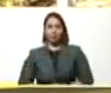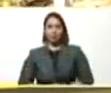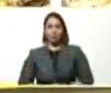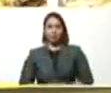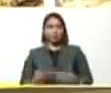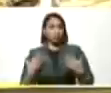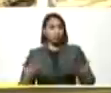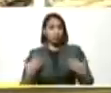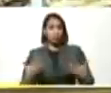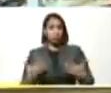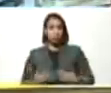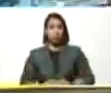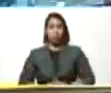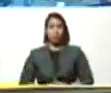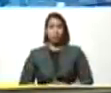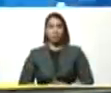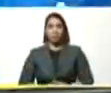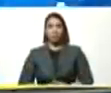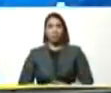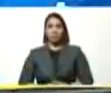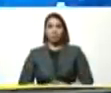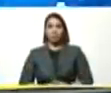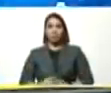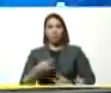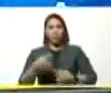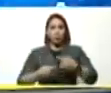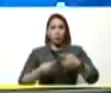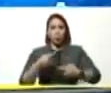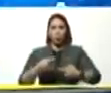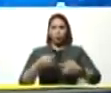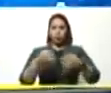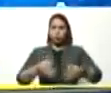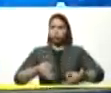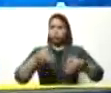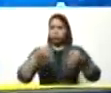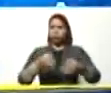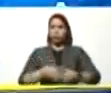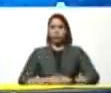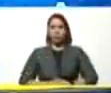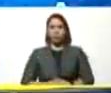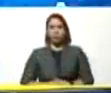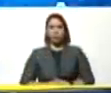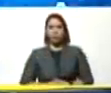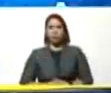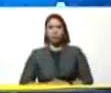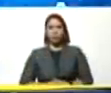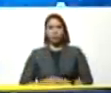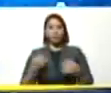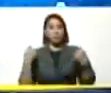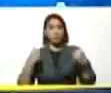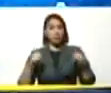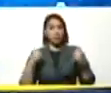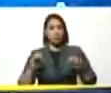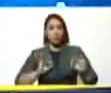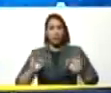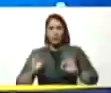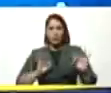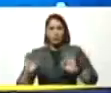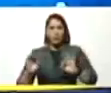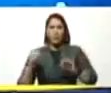Optimizar la consecución y la puesta en práctica de los